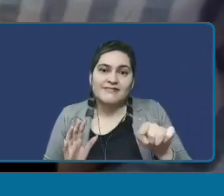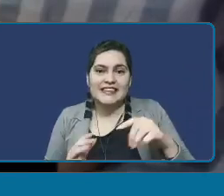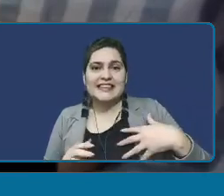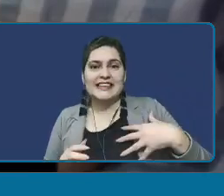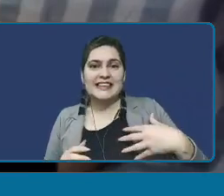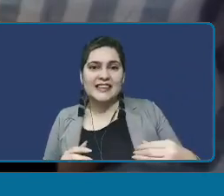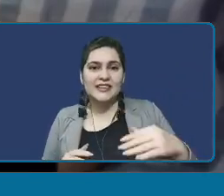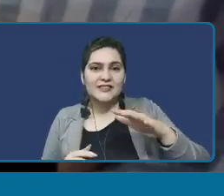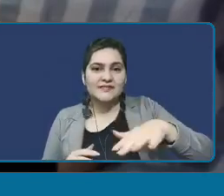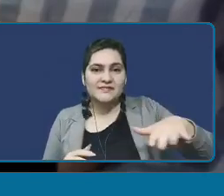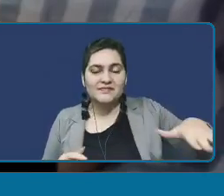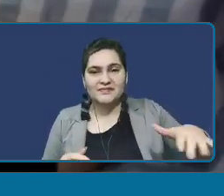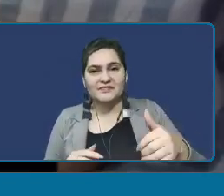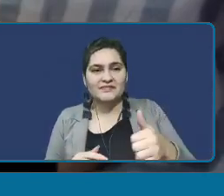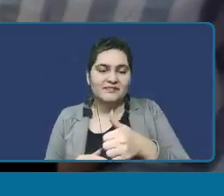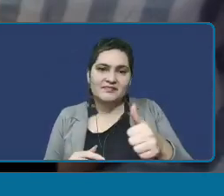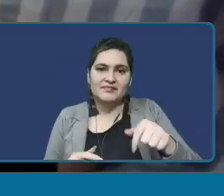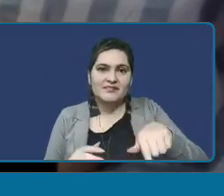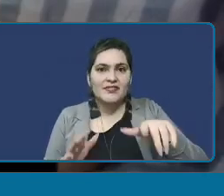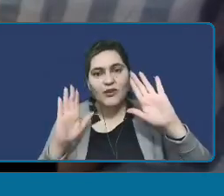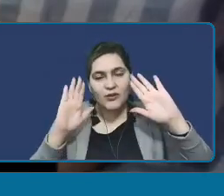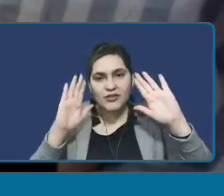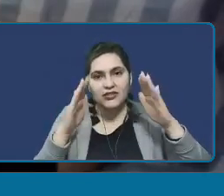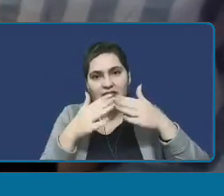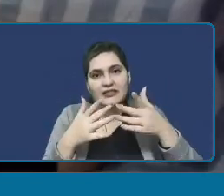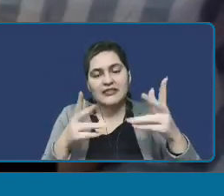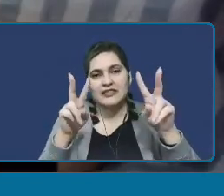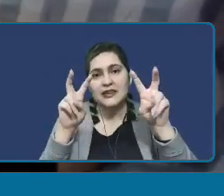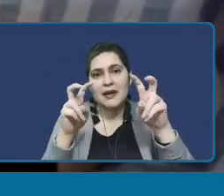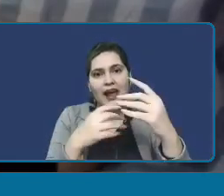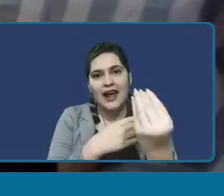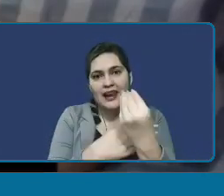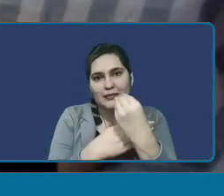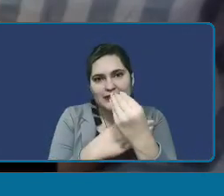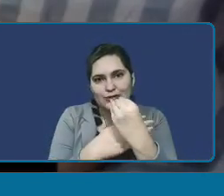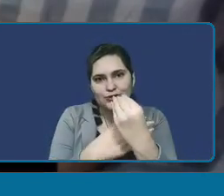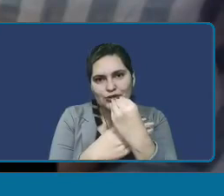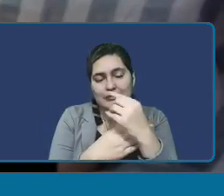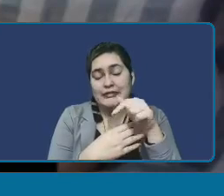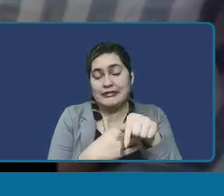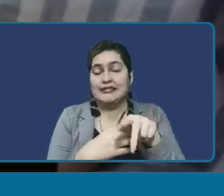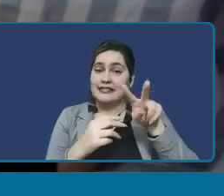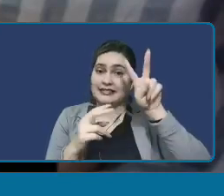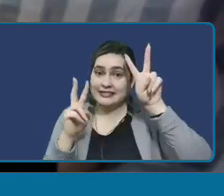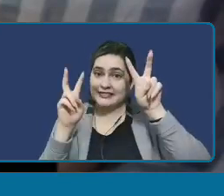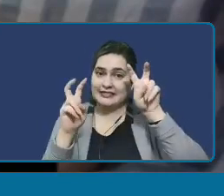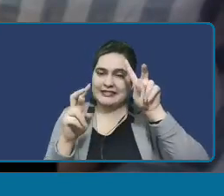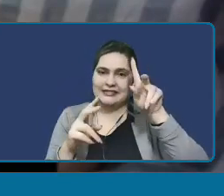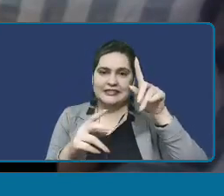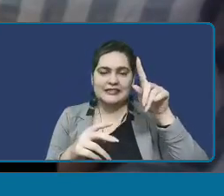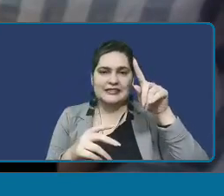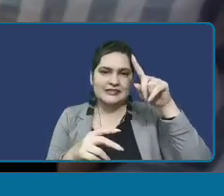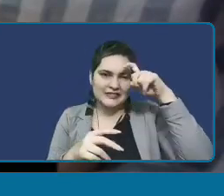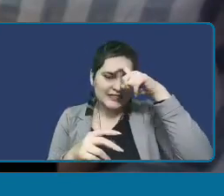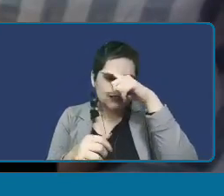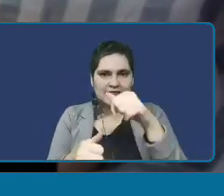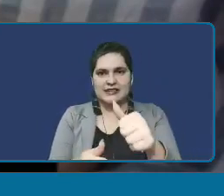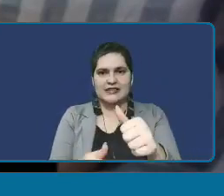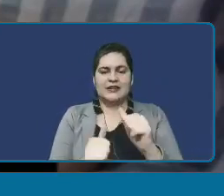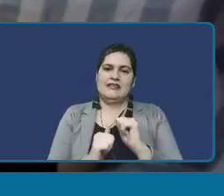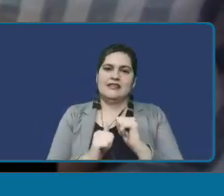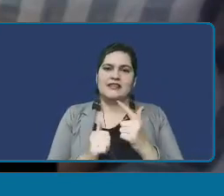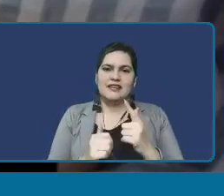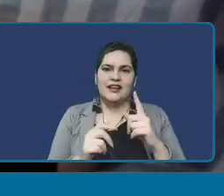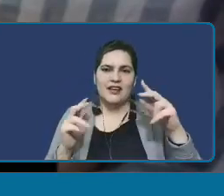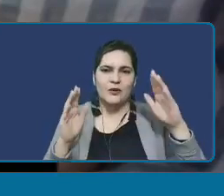hijes autistas. La alimentación, qué gran desafío en el autismo. Bueno, vamos a partir como siempre agradeciendo a